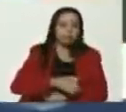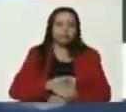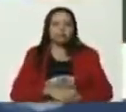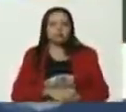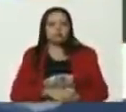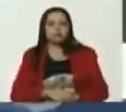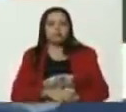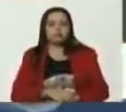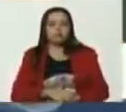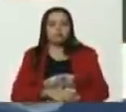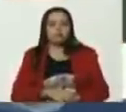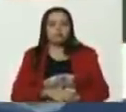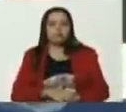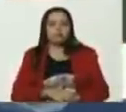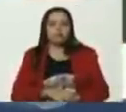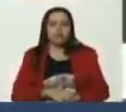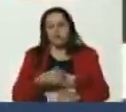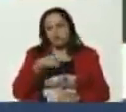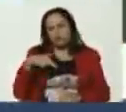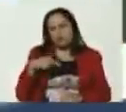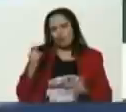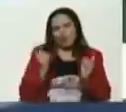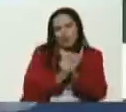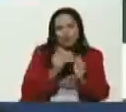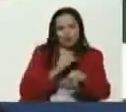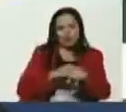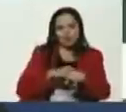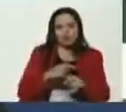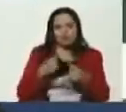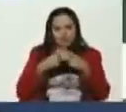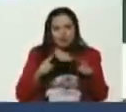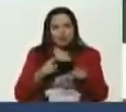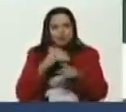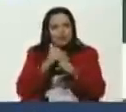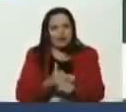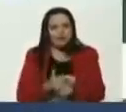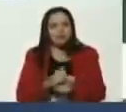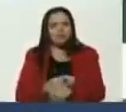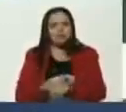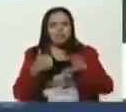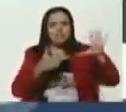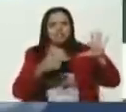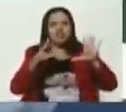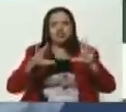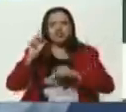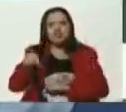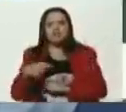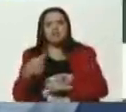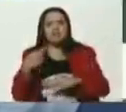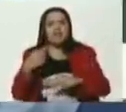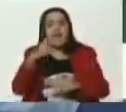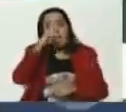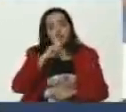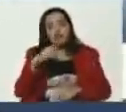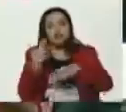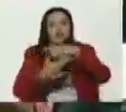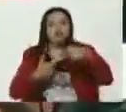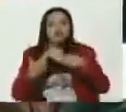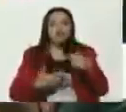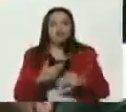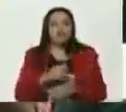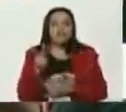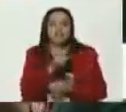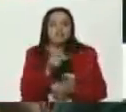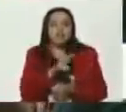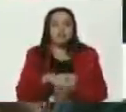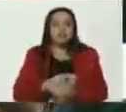nosotros no llevamos tanto, pero esperamos vernos cuando nosotros cumplamos 68 años también de revolución. El 4 de febrero